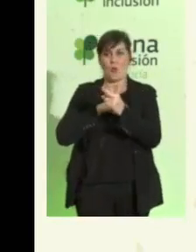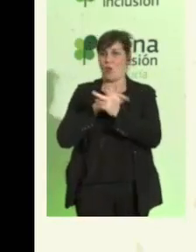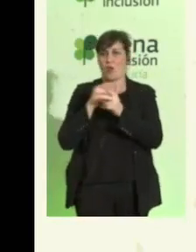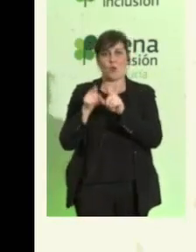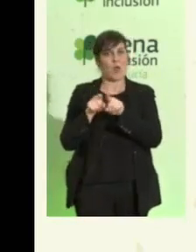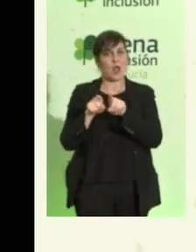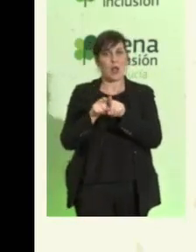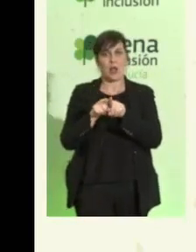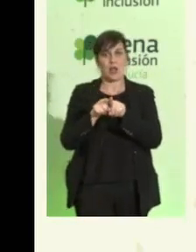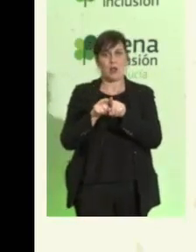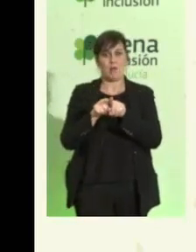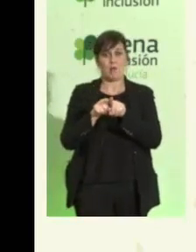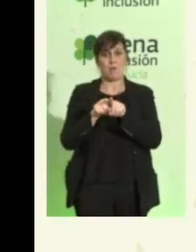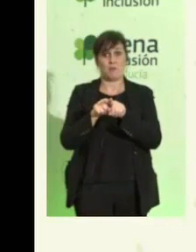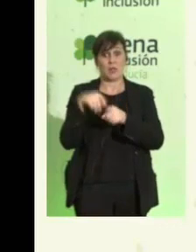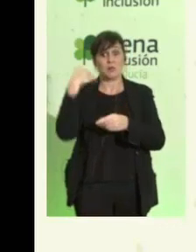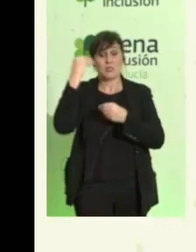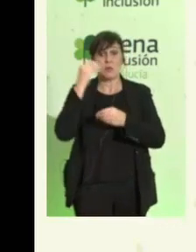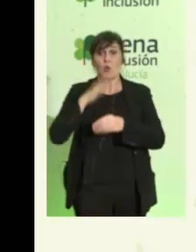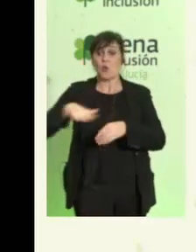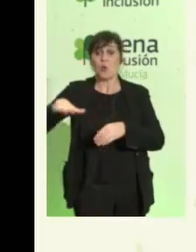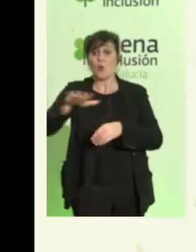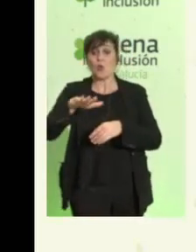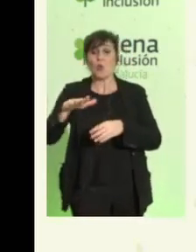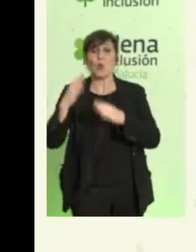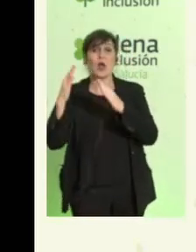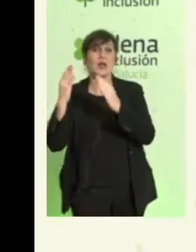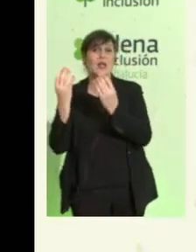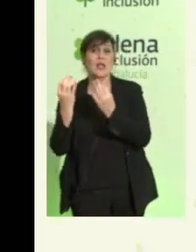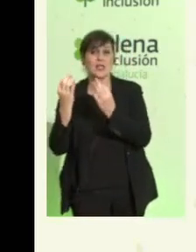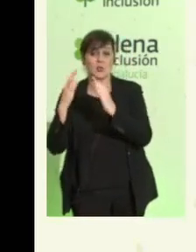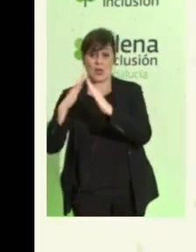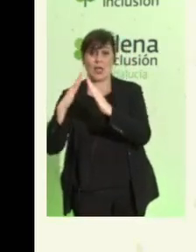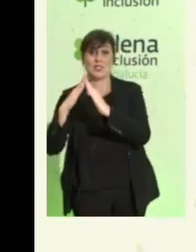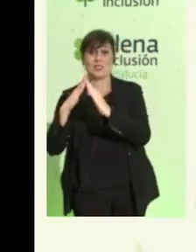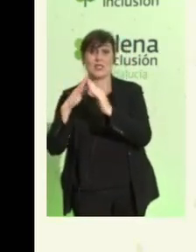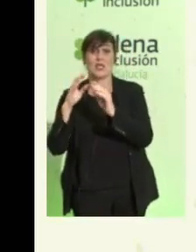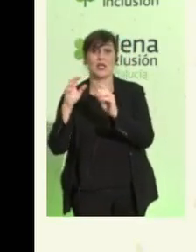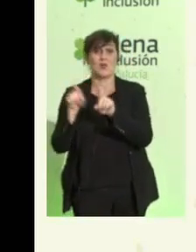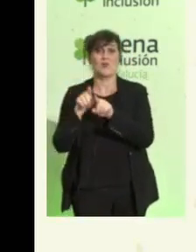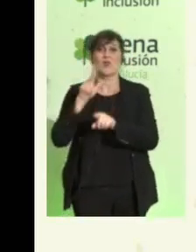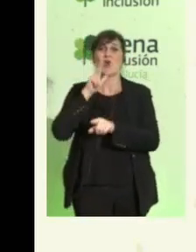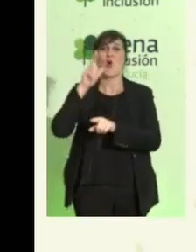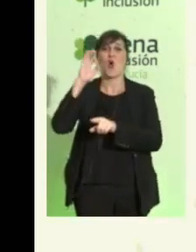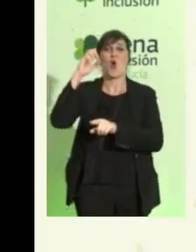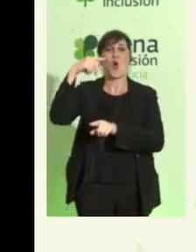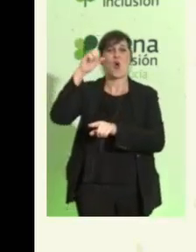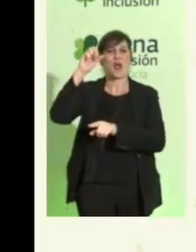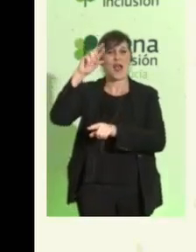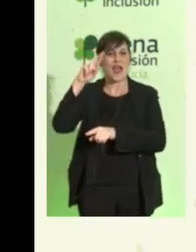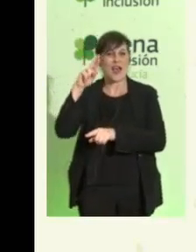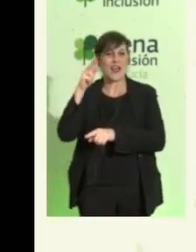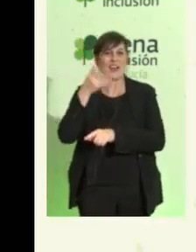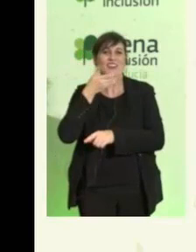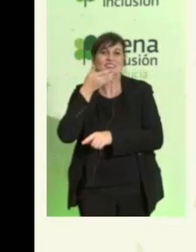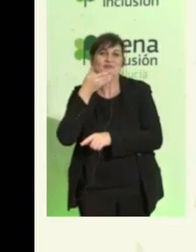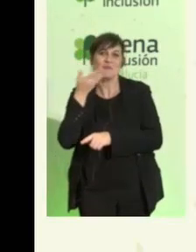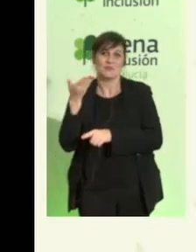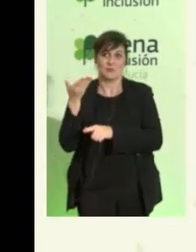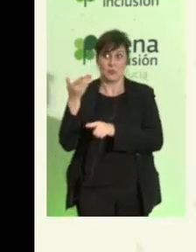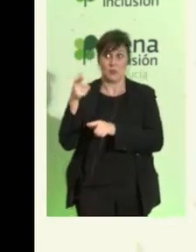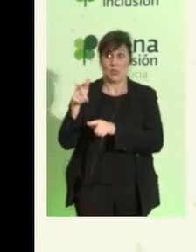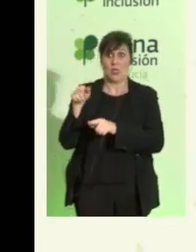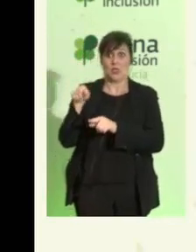un lugar es algo más que una casa. Un hogar es también donde encajas en tu comunidad, en tu vecindario, donde se